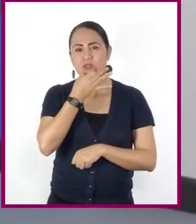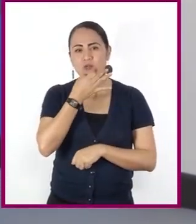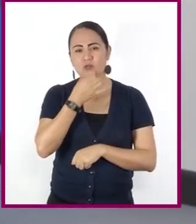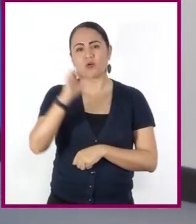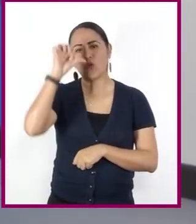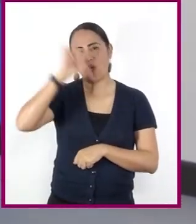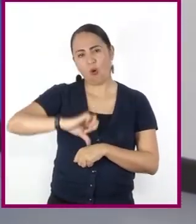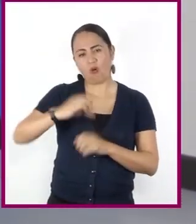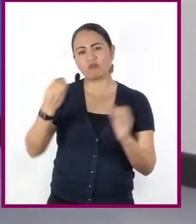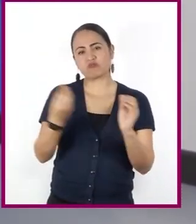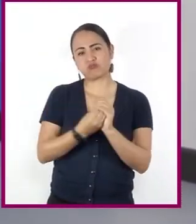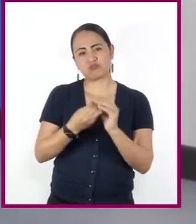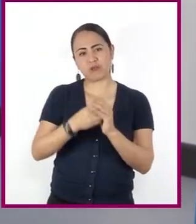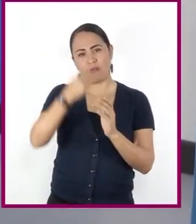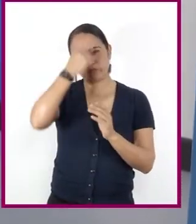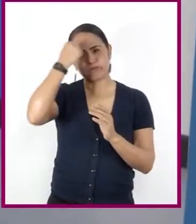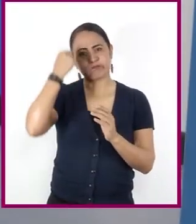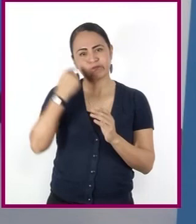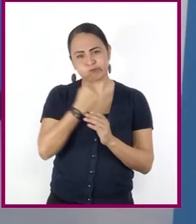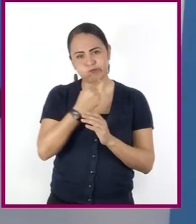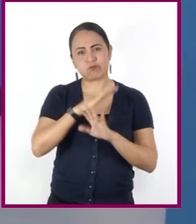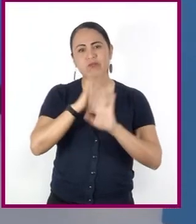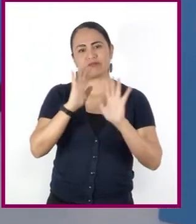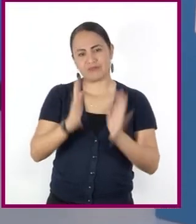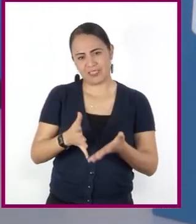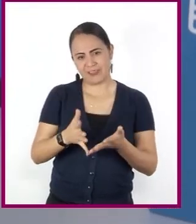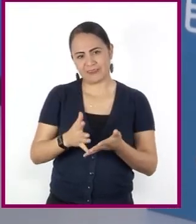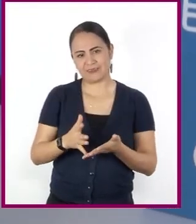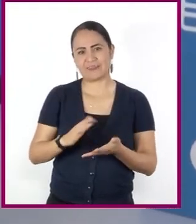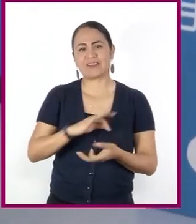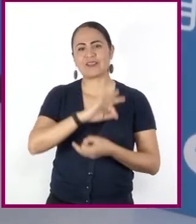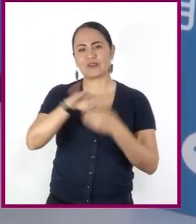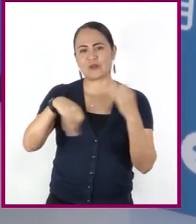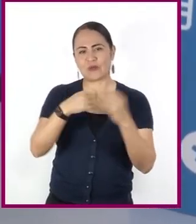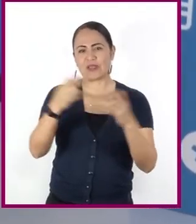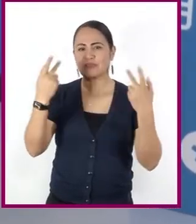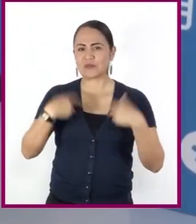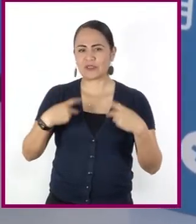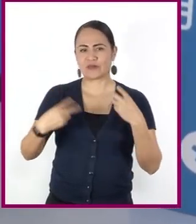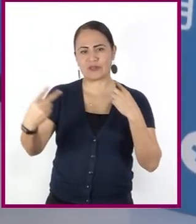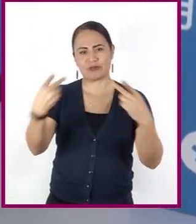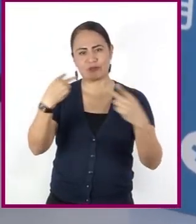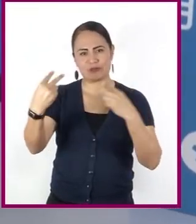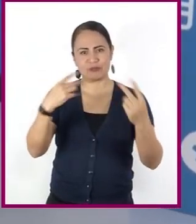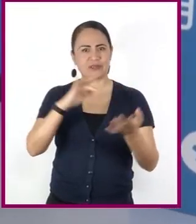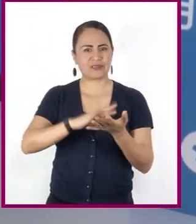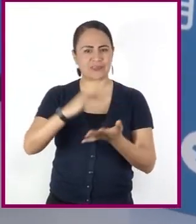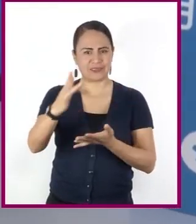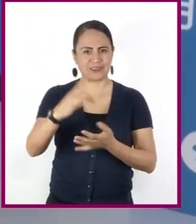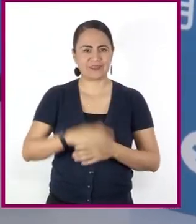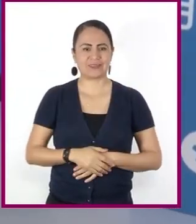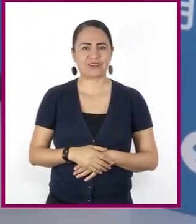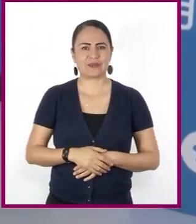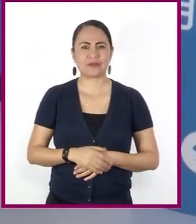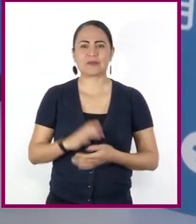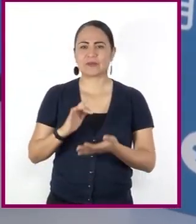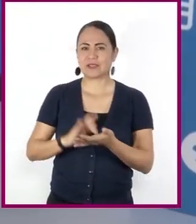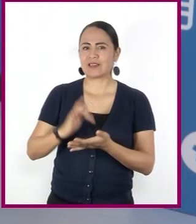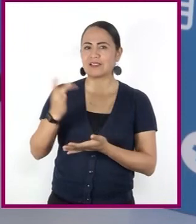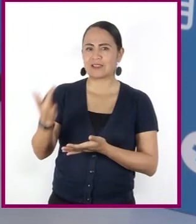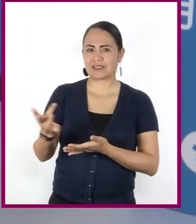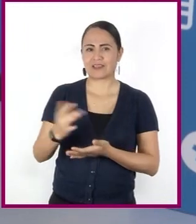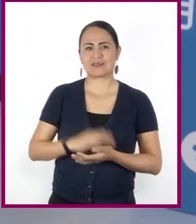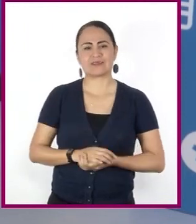esta sesión han transcurrido. Muchas gracias a todas las personas que nos acompañaron. Muchas gracias a usted,